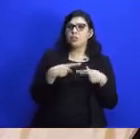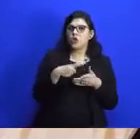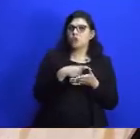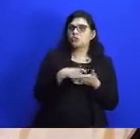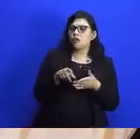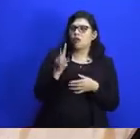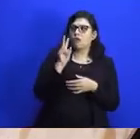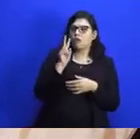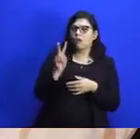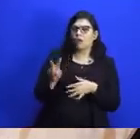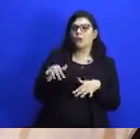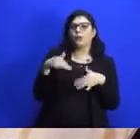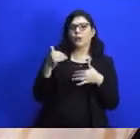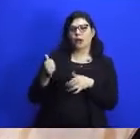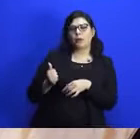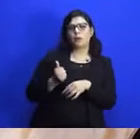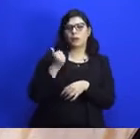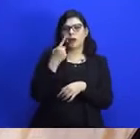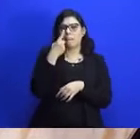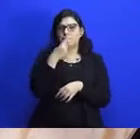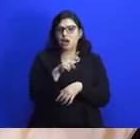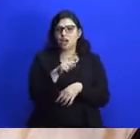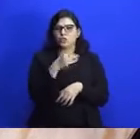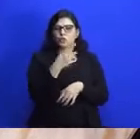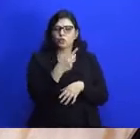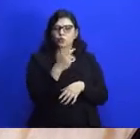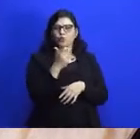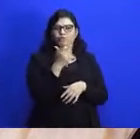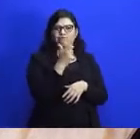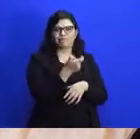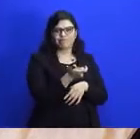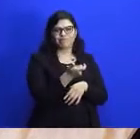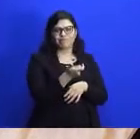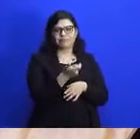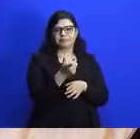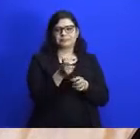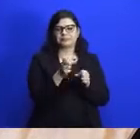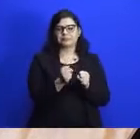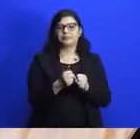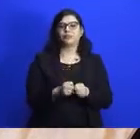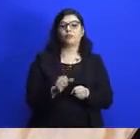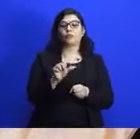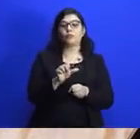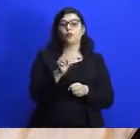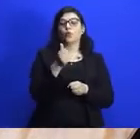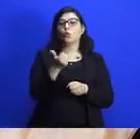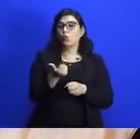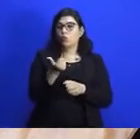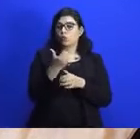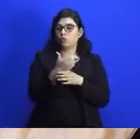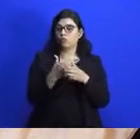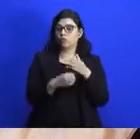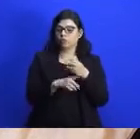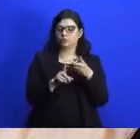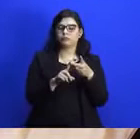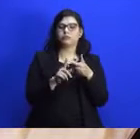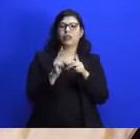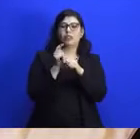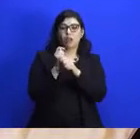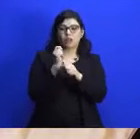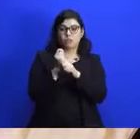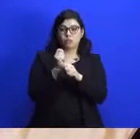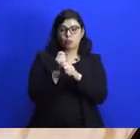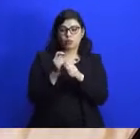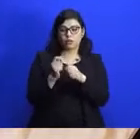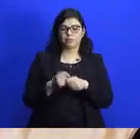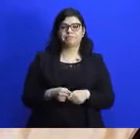rendir al máximo su presupuesto limitado. Otro punto de dolor es transporte público. Solo